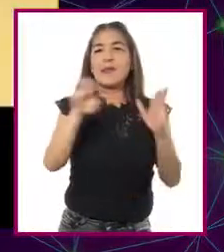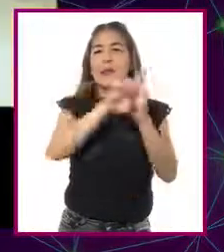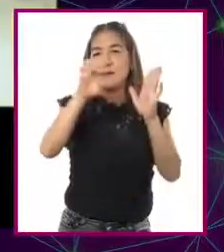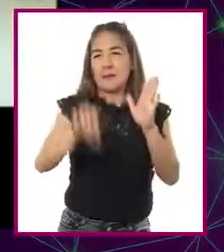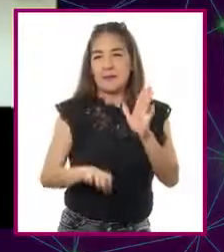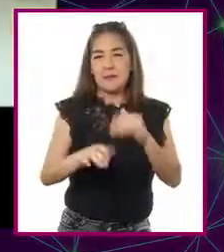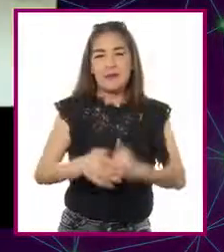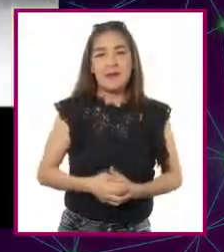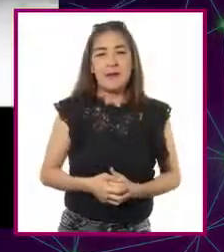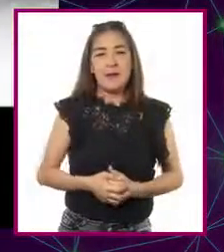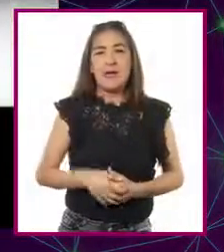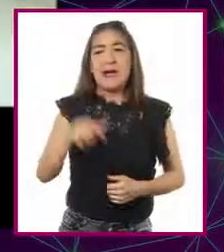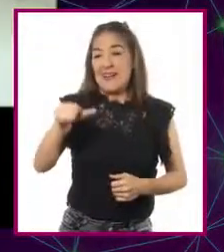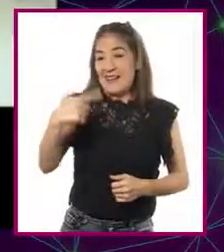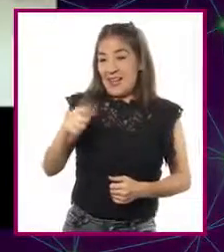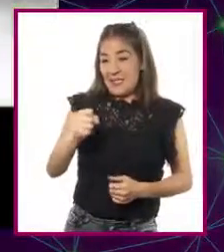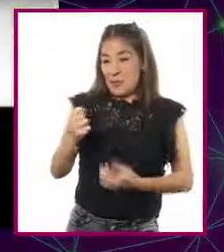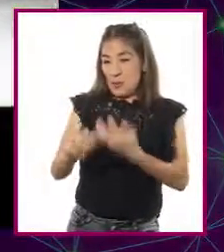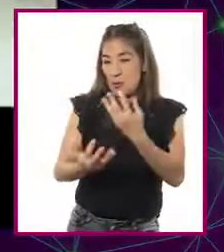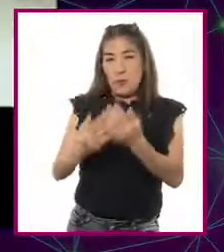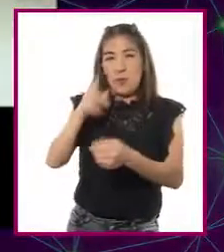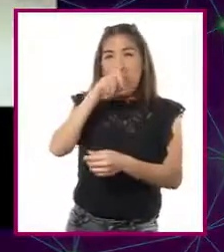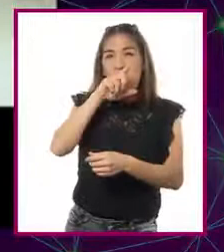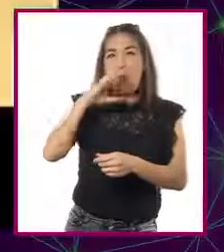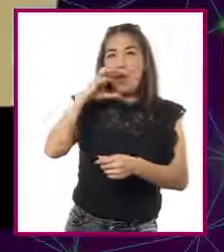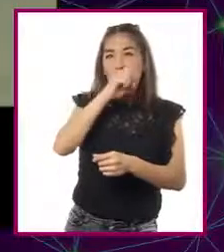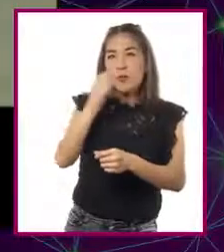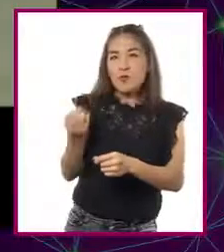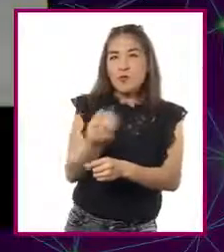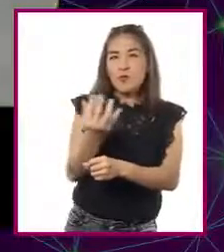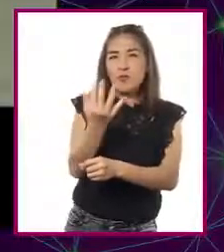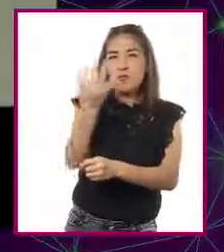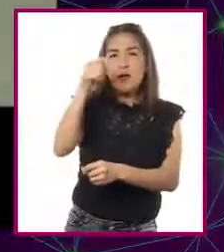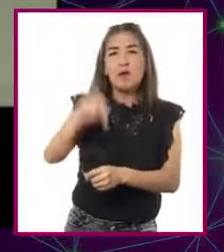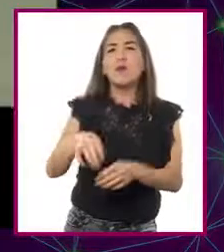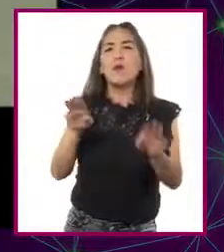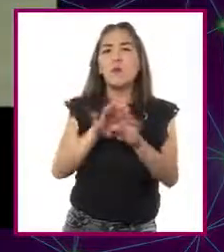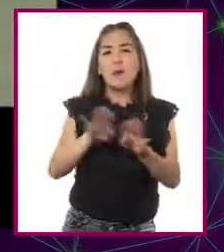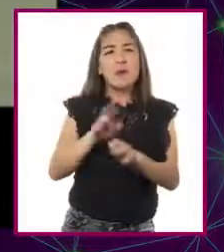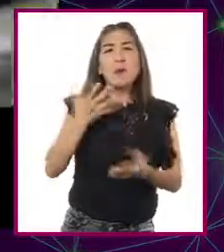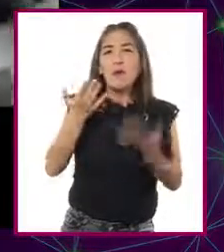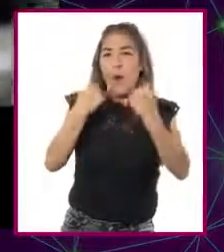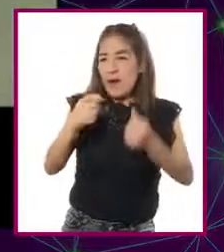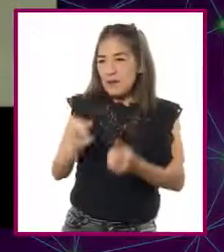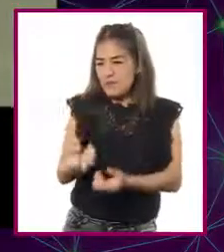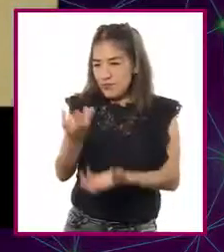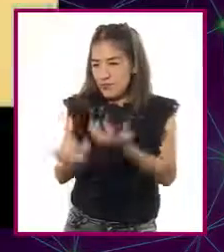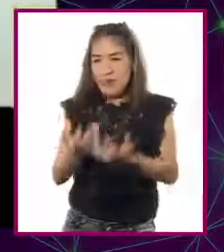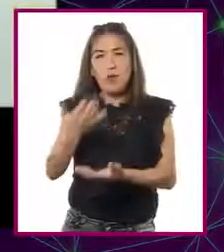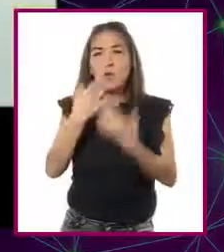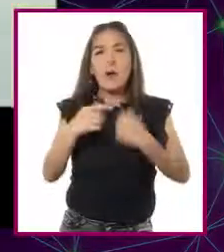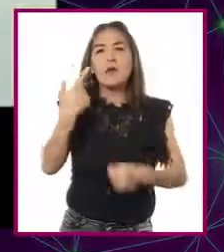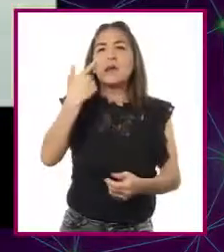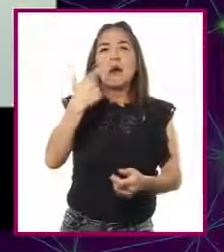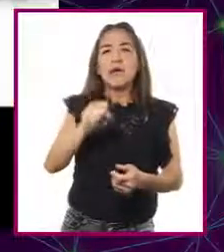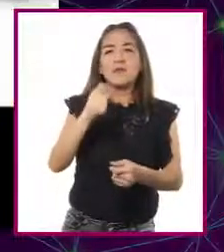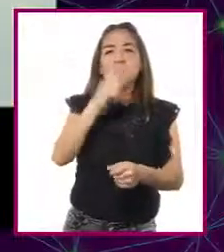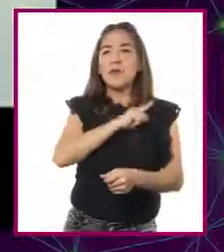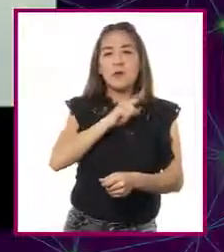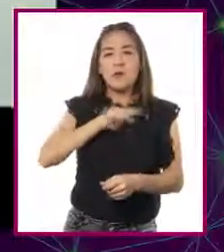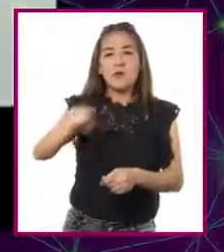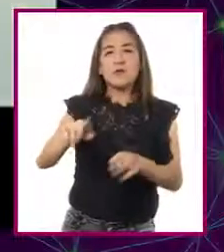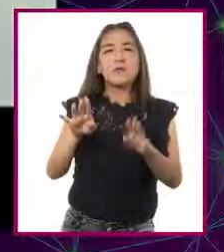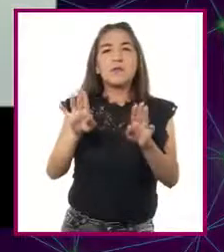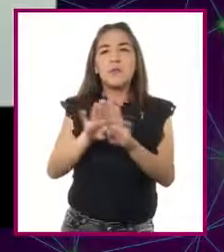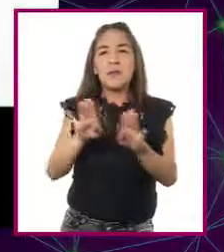ejemplo, una fuga de gas puede permanecer un tiempo considerable sin que se produzca reacción alguna, pues es necesario un iniciador como